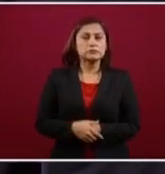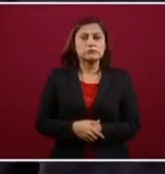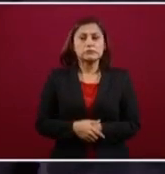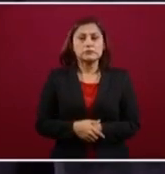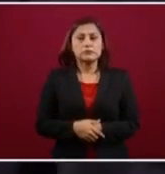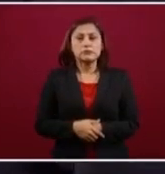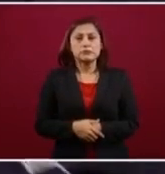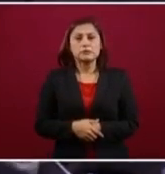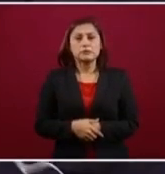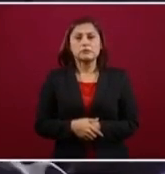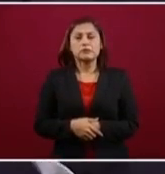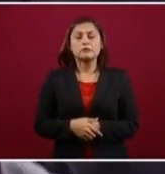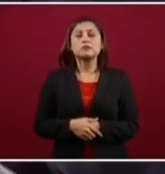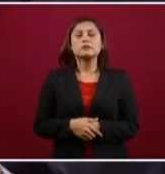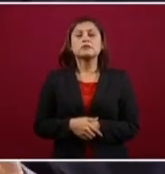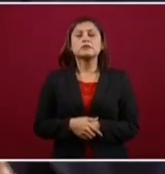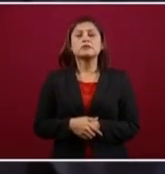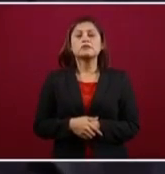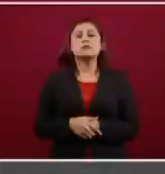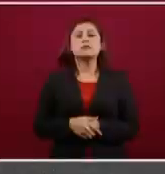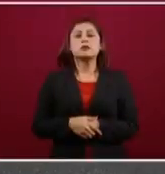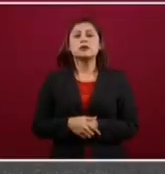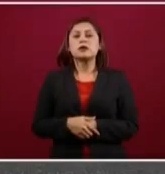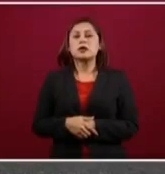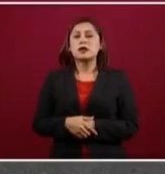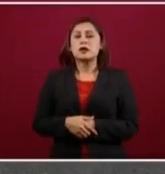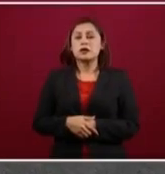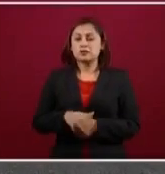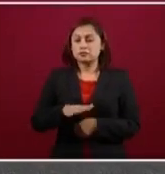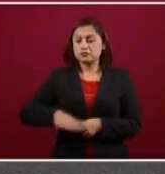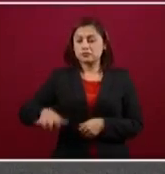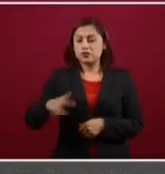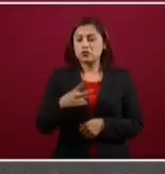Ya los 200,000 sembradores